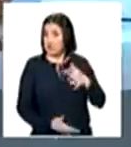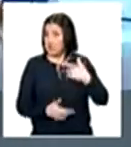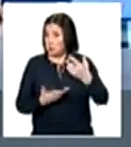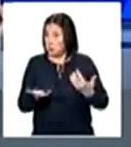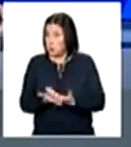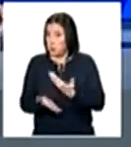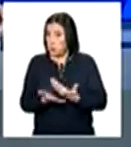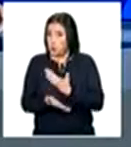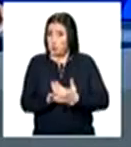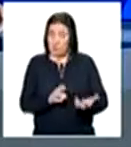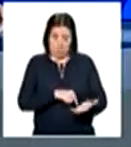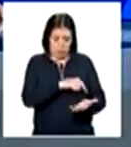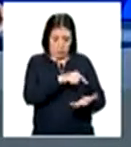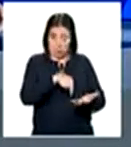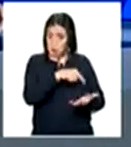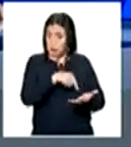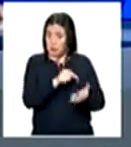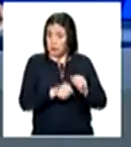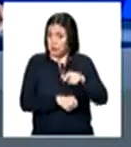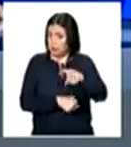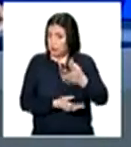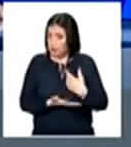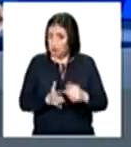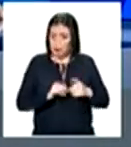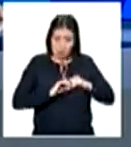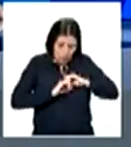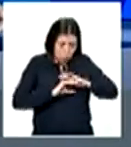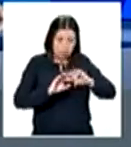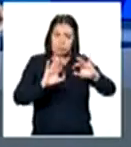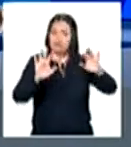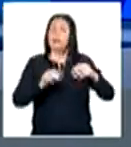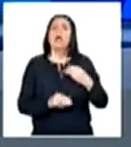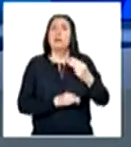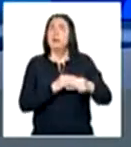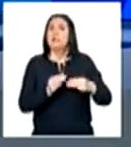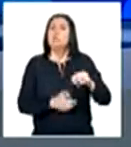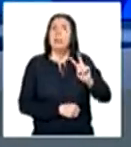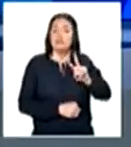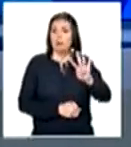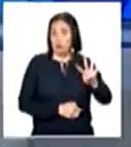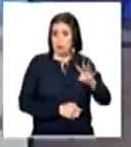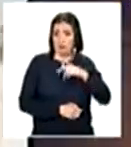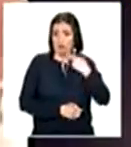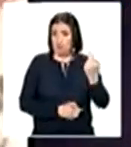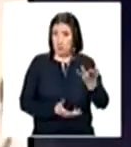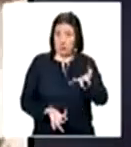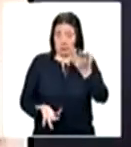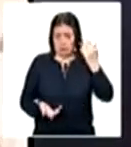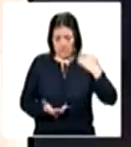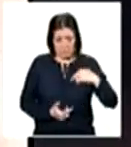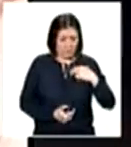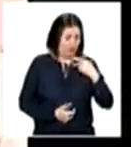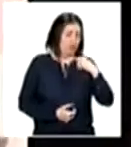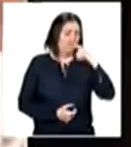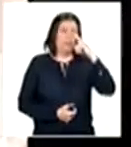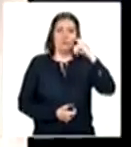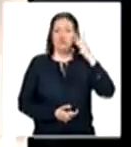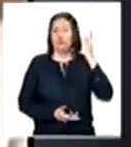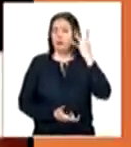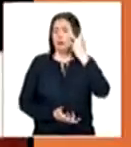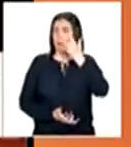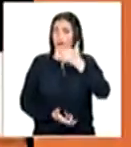Nuevo disco. El material de este artista será lanzado a nivel mundial este 24 de noviembre. Altanera preciosa